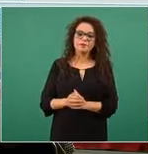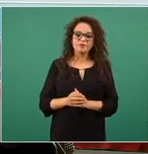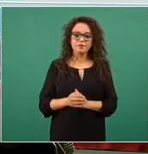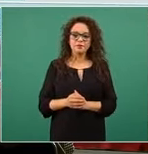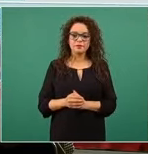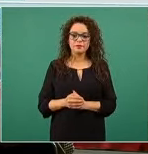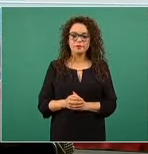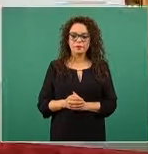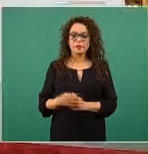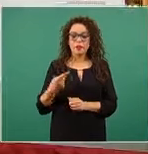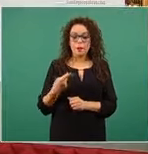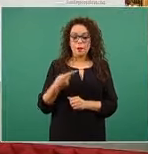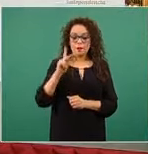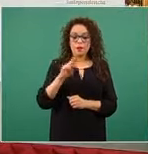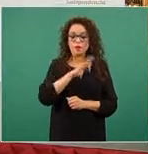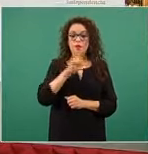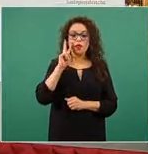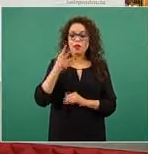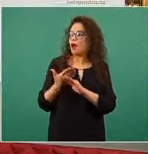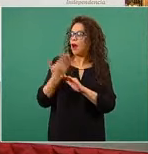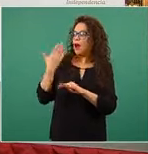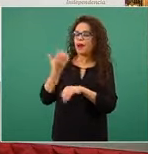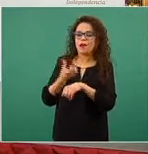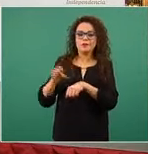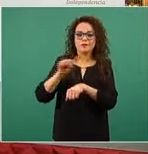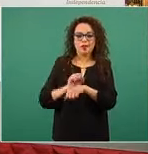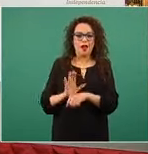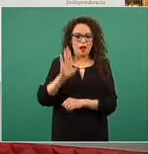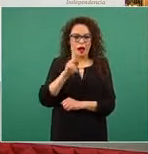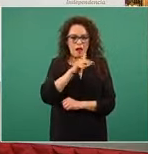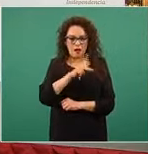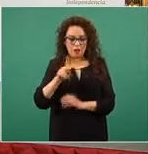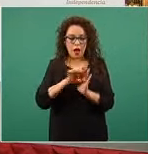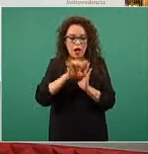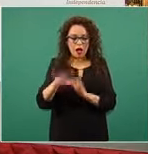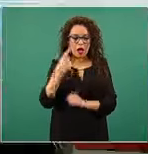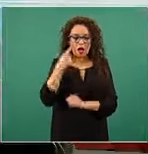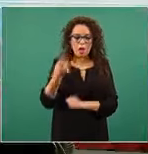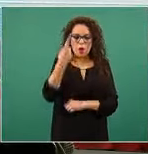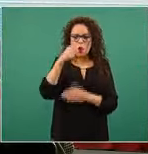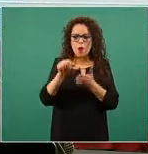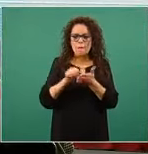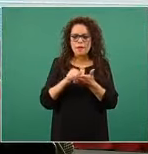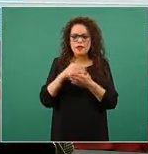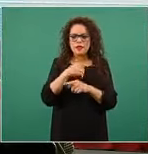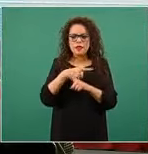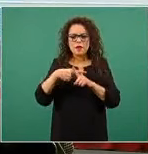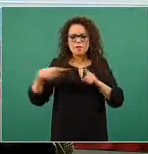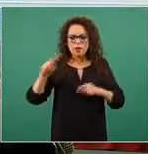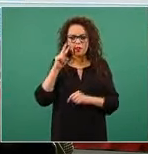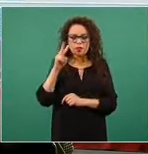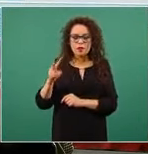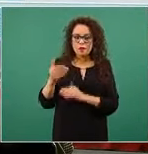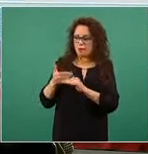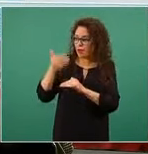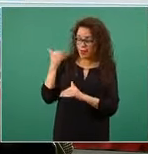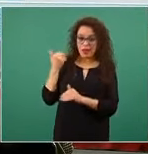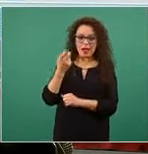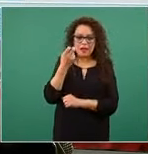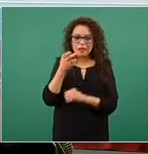que ya hemos visto en semanas previas, ¿sí? Por ejemplo, aquí hace un mes y medio tuvimos un comportamiento